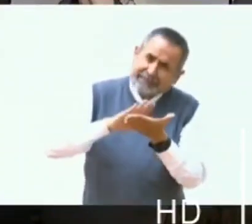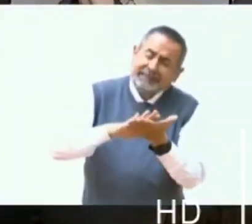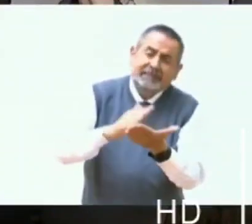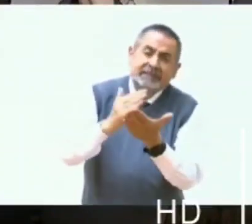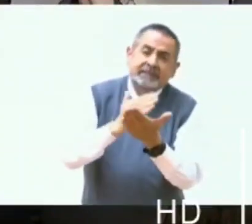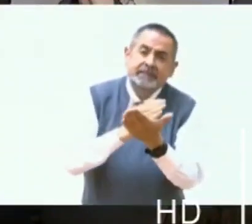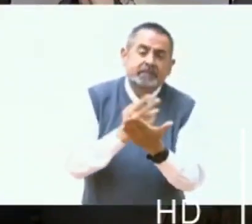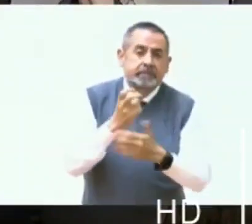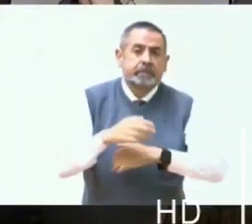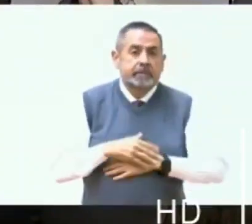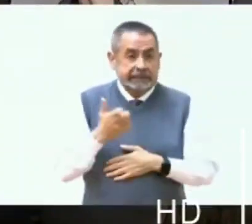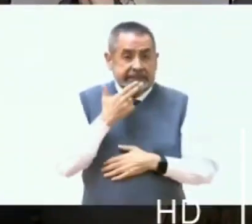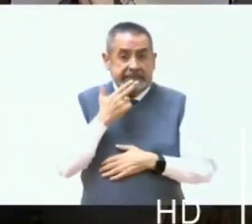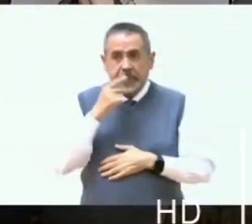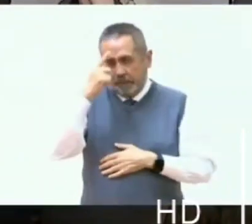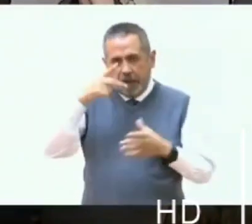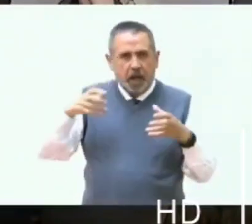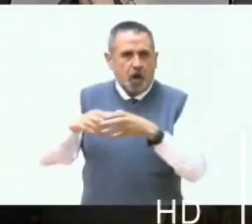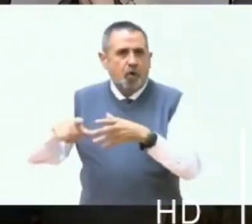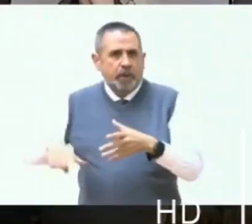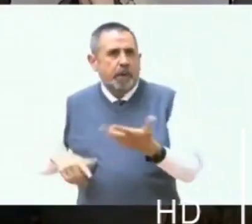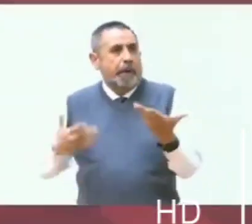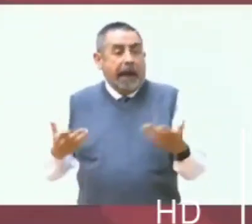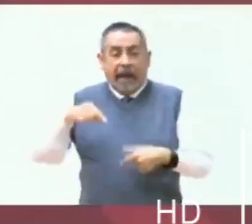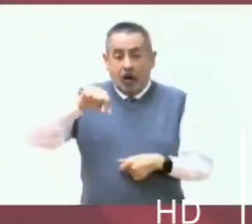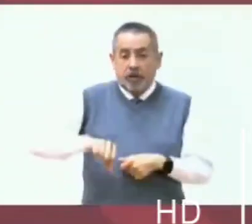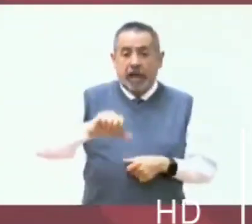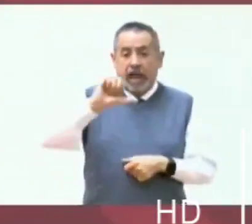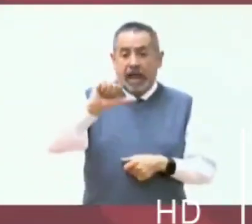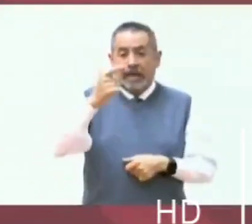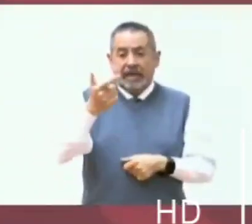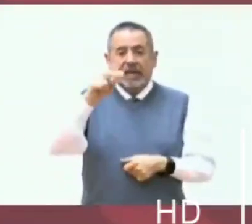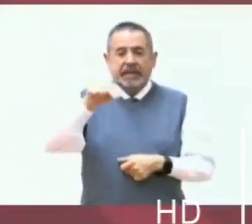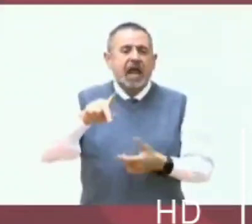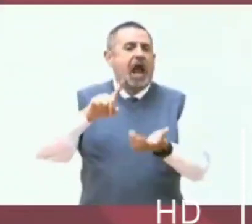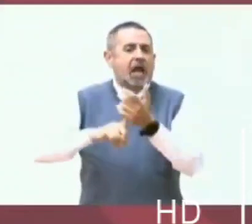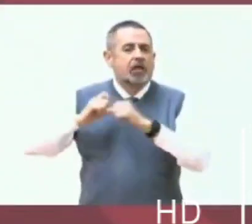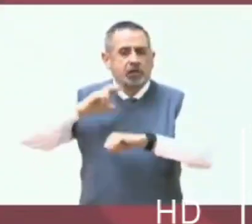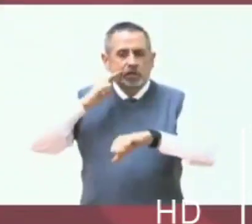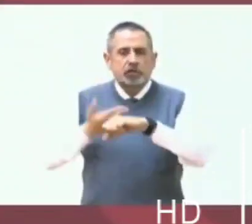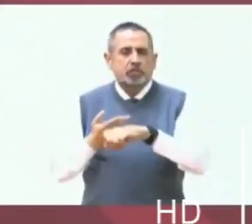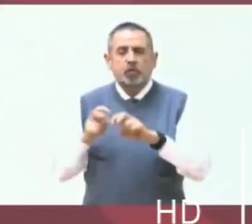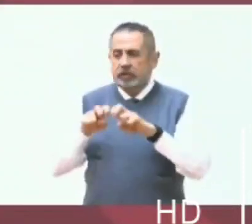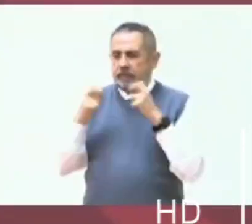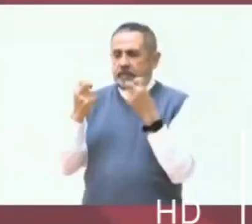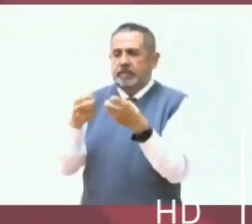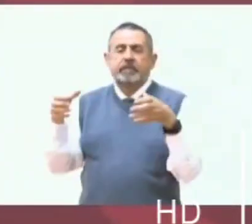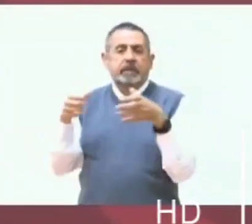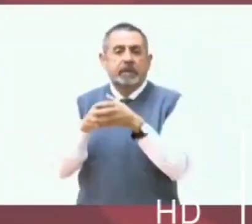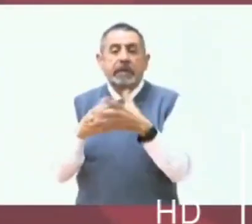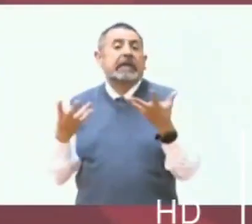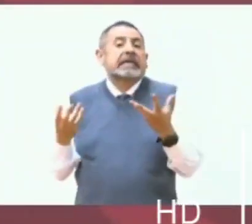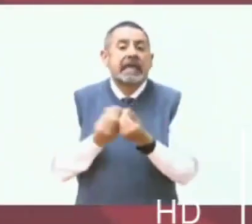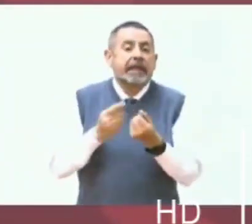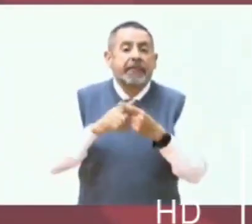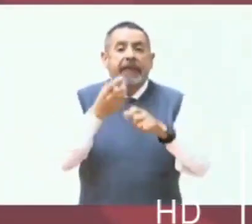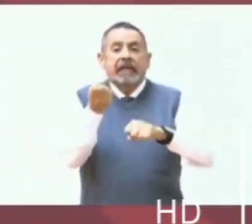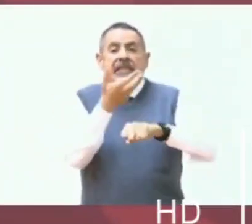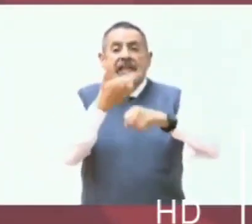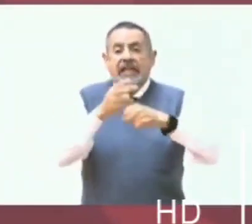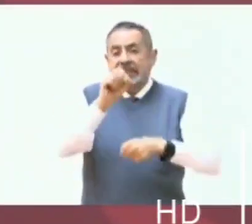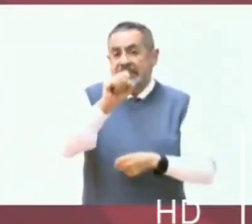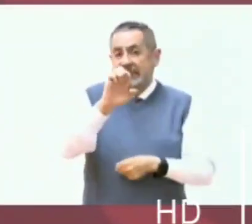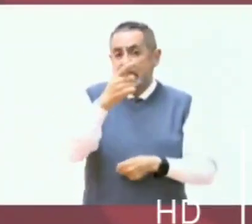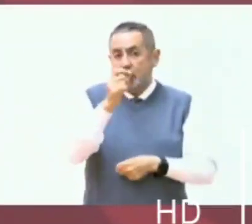de su función pública, el Archivo General de Nación cuenta con un órgano de gobierno integrado por las Secretarías de